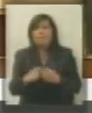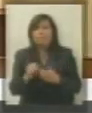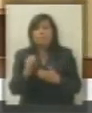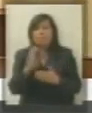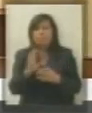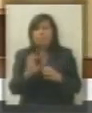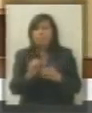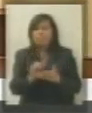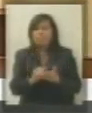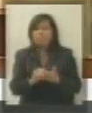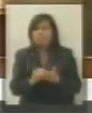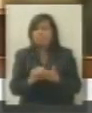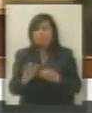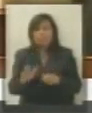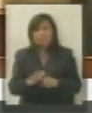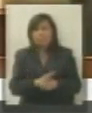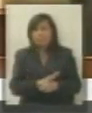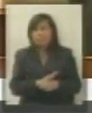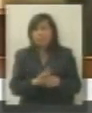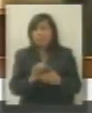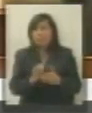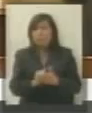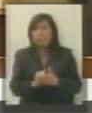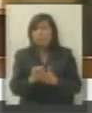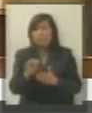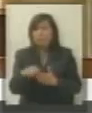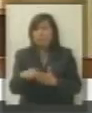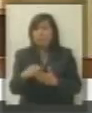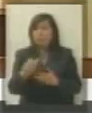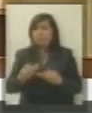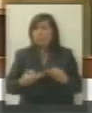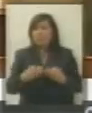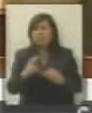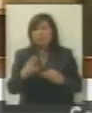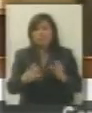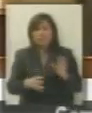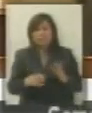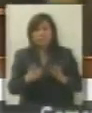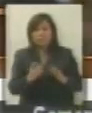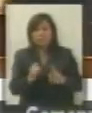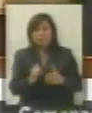para hacerlos más eficientes. Así, el presupuesto 2011